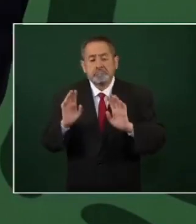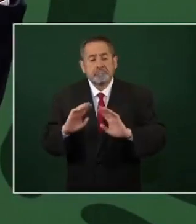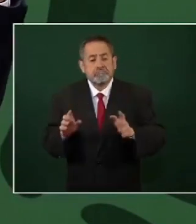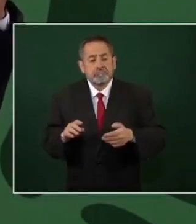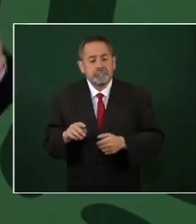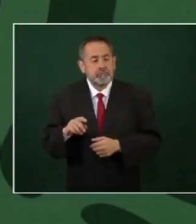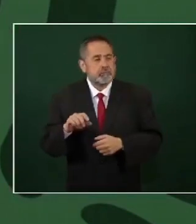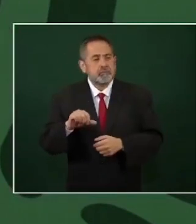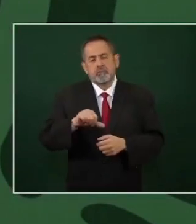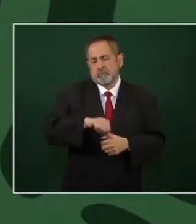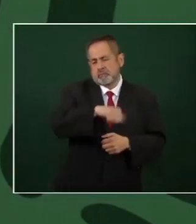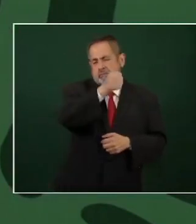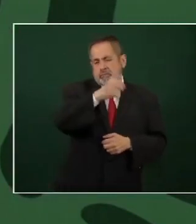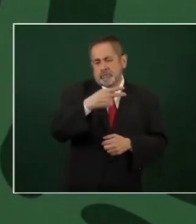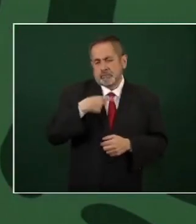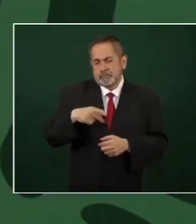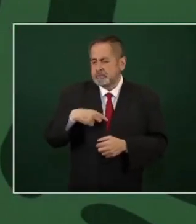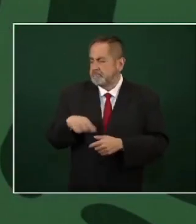otro